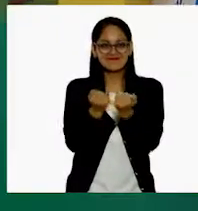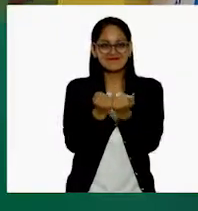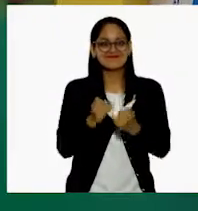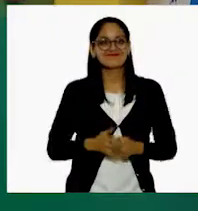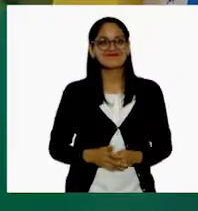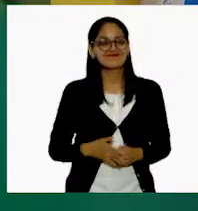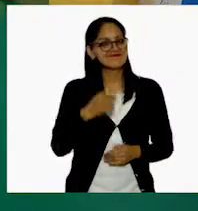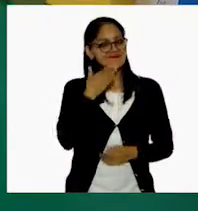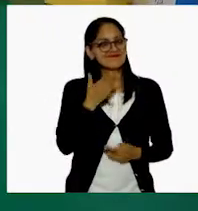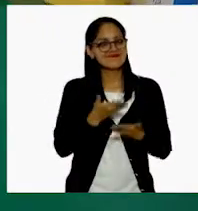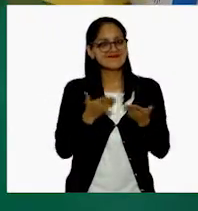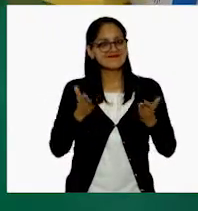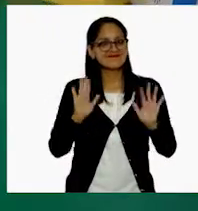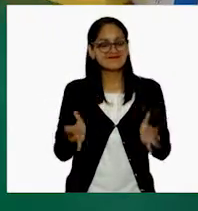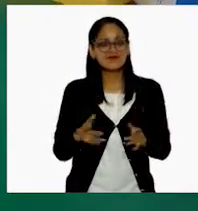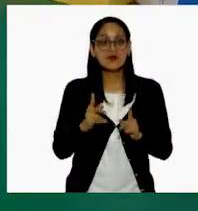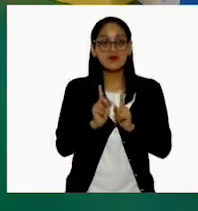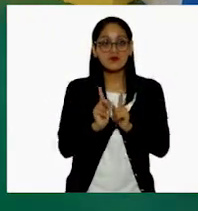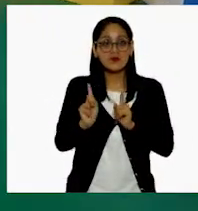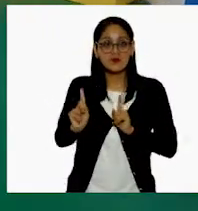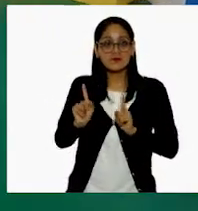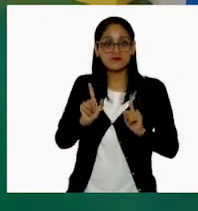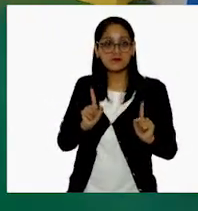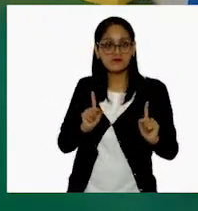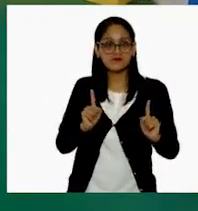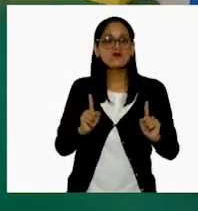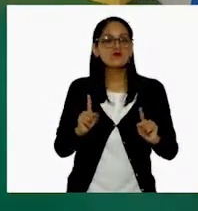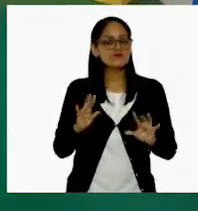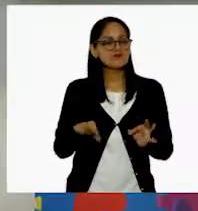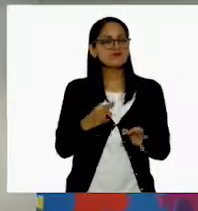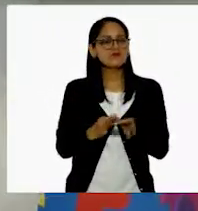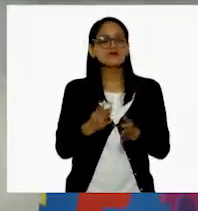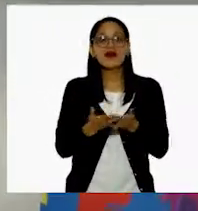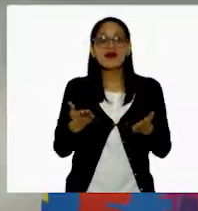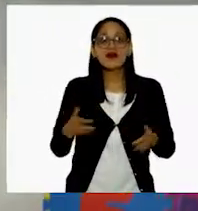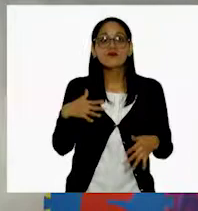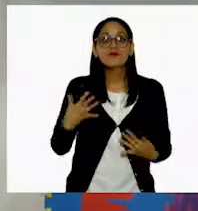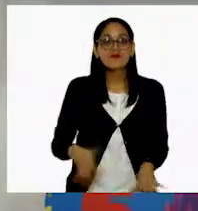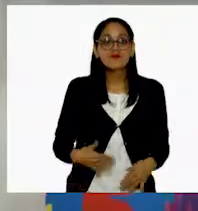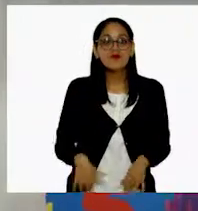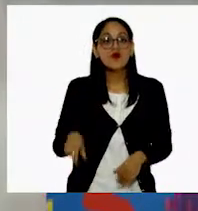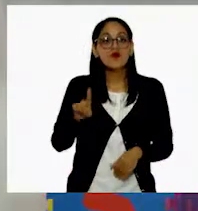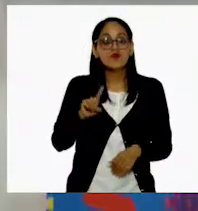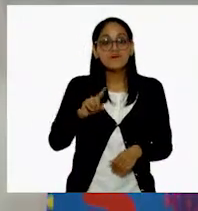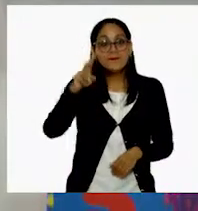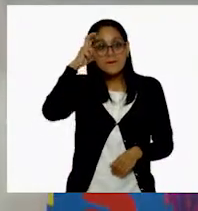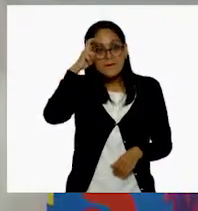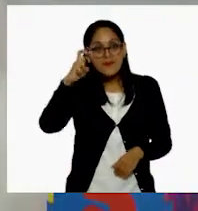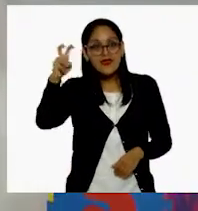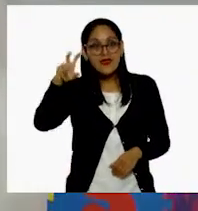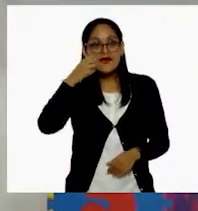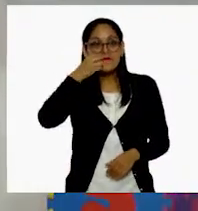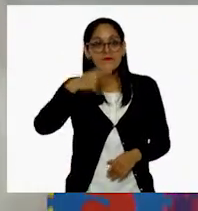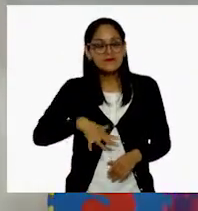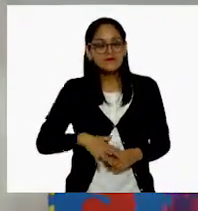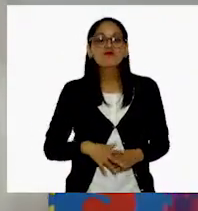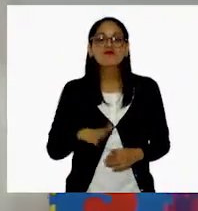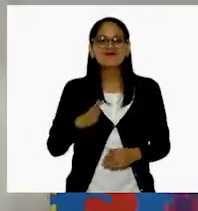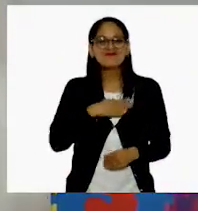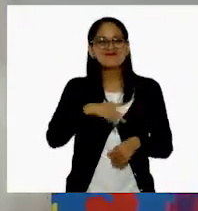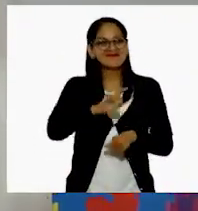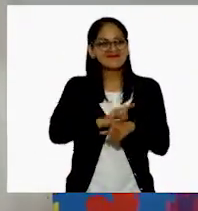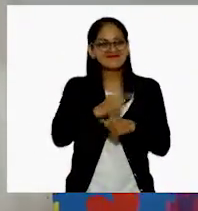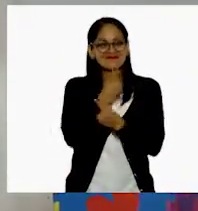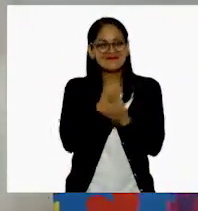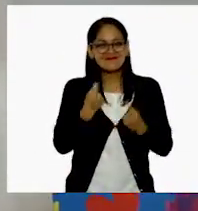y ahora ya sí, está. Con sana distancia y todo. ¡Qué increíble viaje! Buen día, niñas y niños que nos ven y